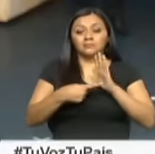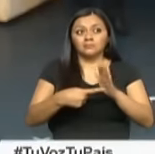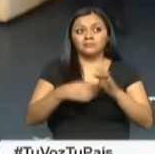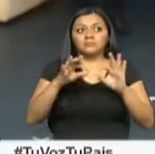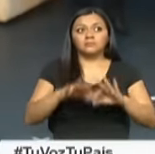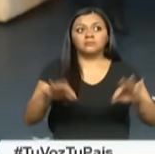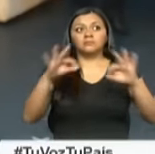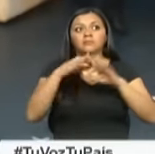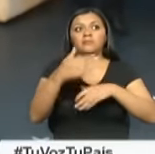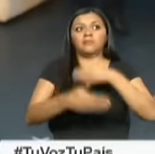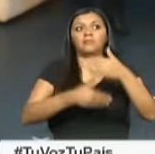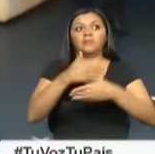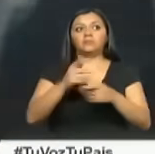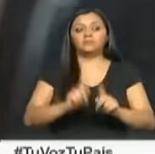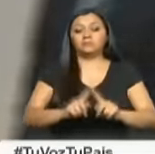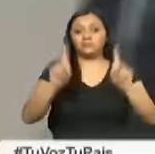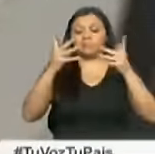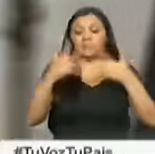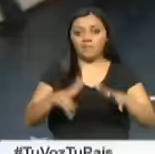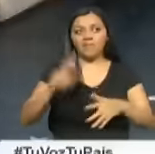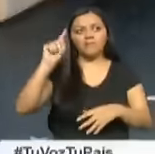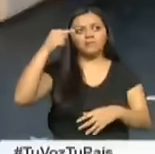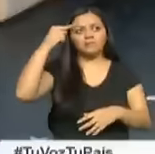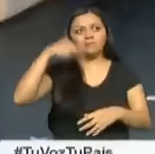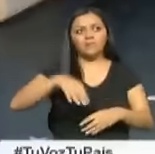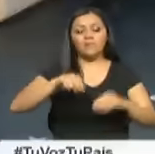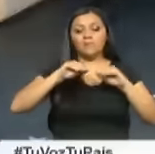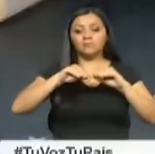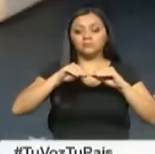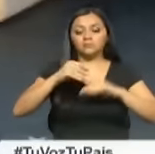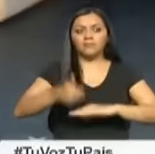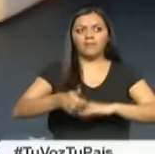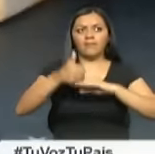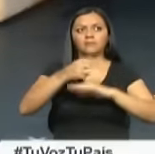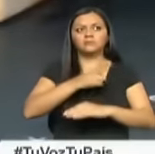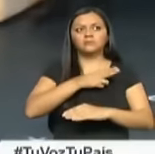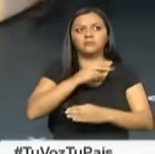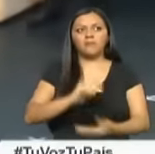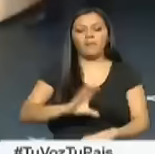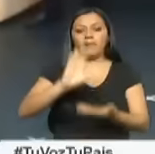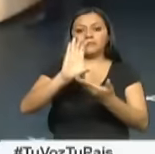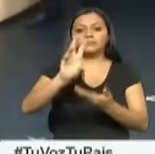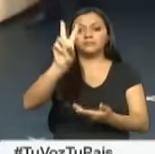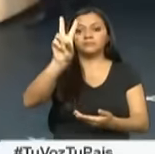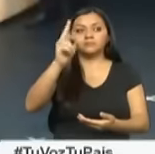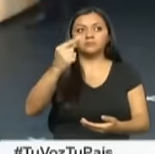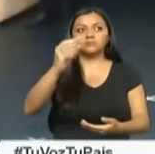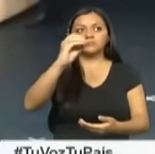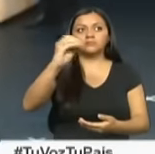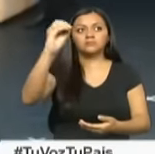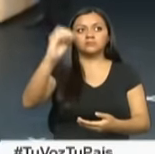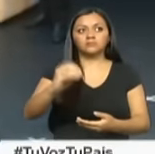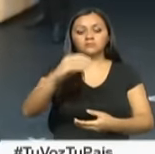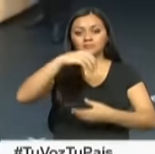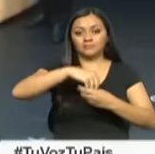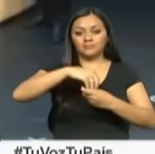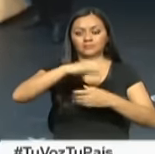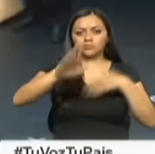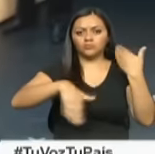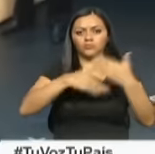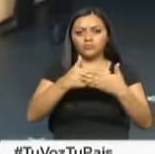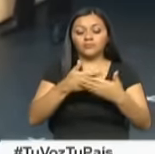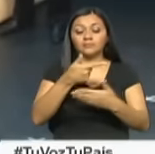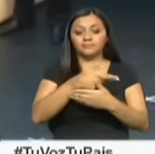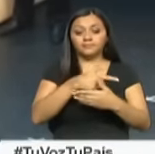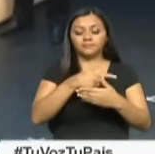este proceso de cambio, el gobierno solo en educación superior ha invertido el 2% del Producto Interno Bruto, el